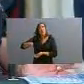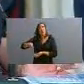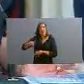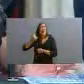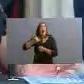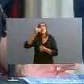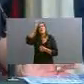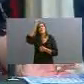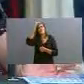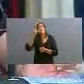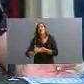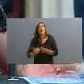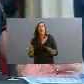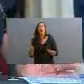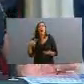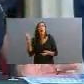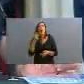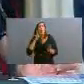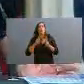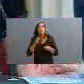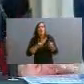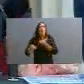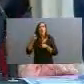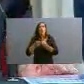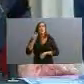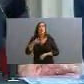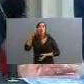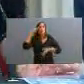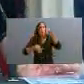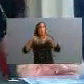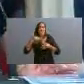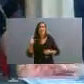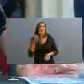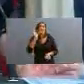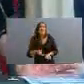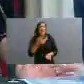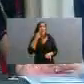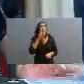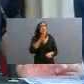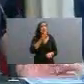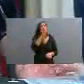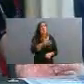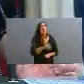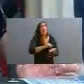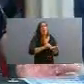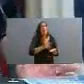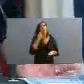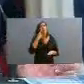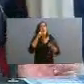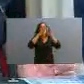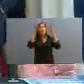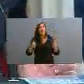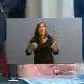Entonces, hay toda una industria del juicio y todos sabemos los nombres de los abogados, los nombres de los estudios, lo que hacen, cómo lo